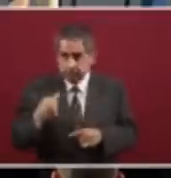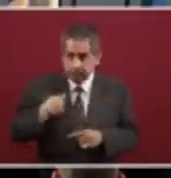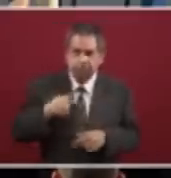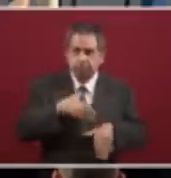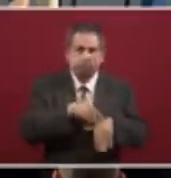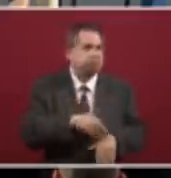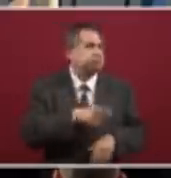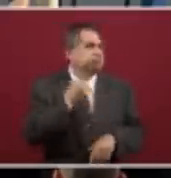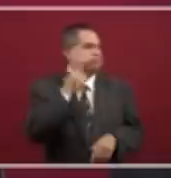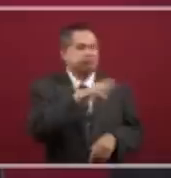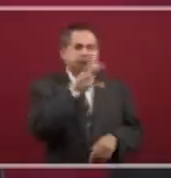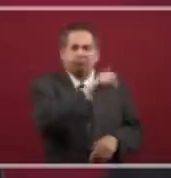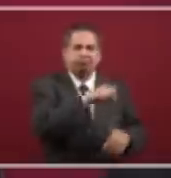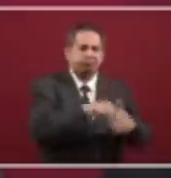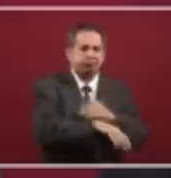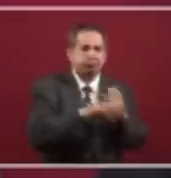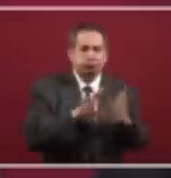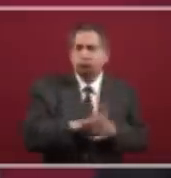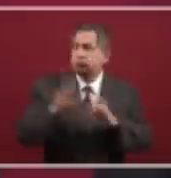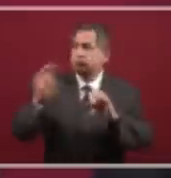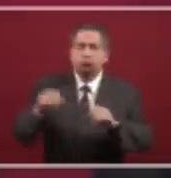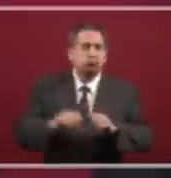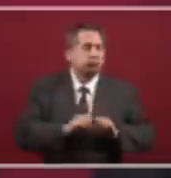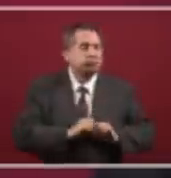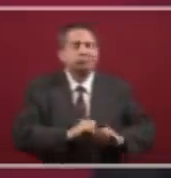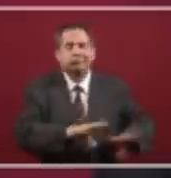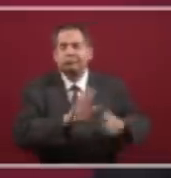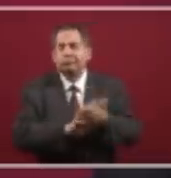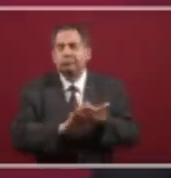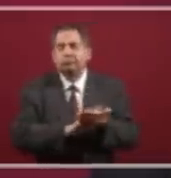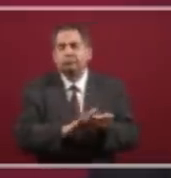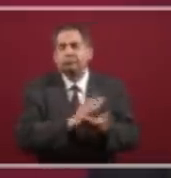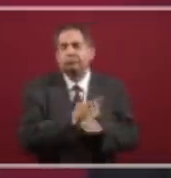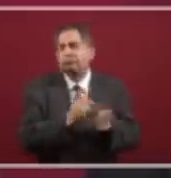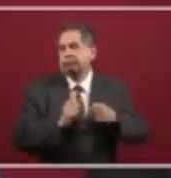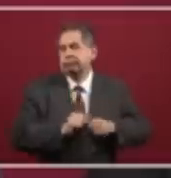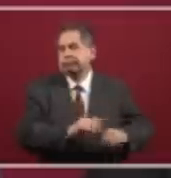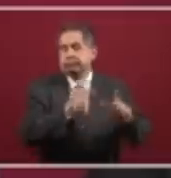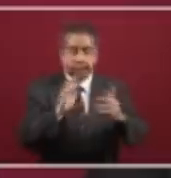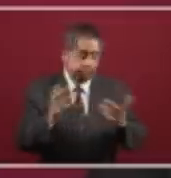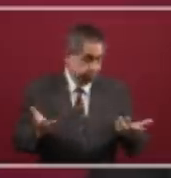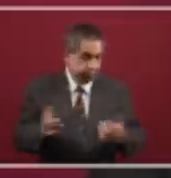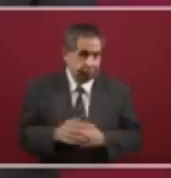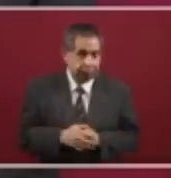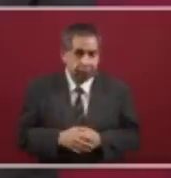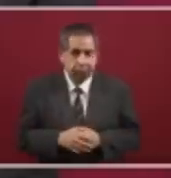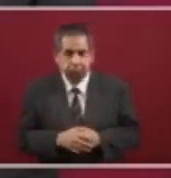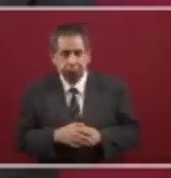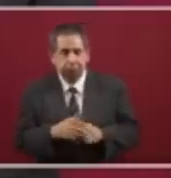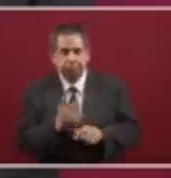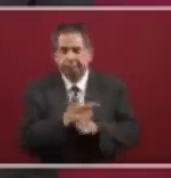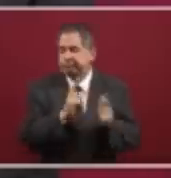para dispensar castigos para exonerar